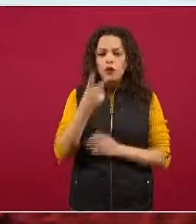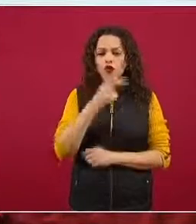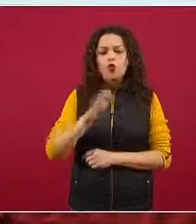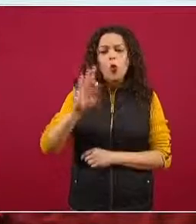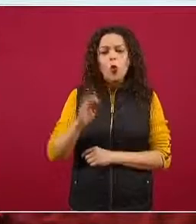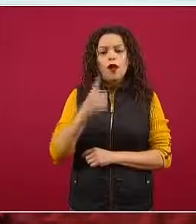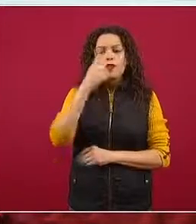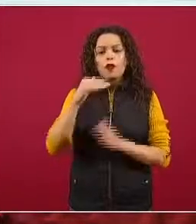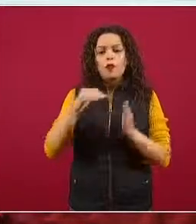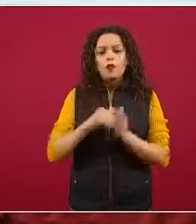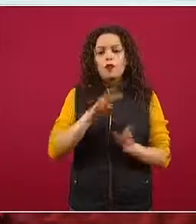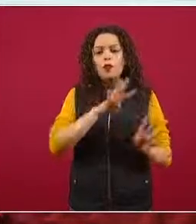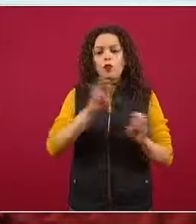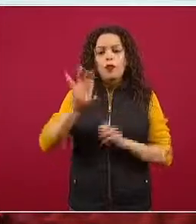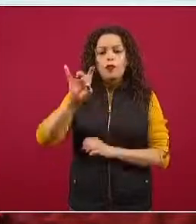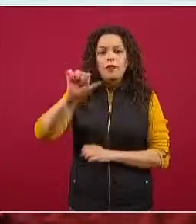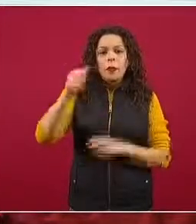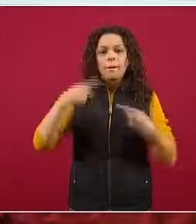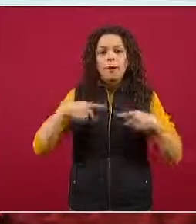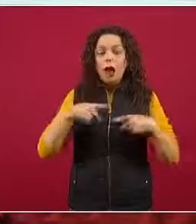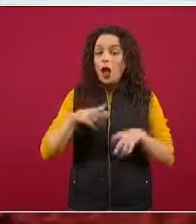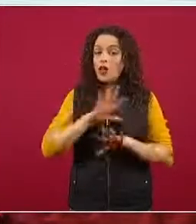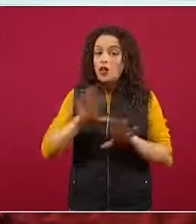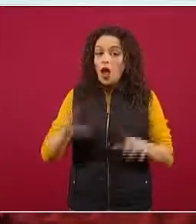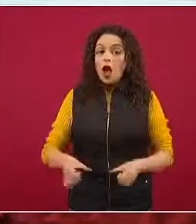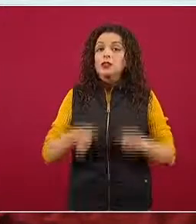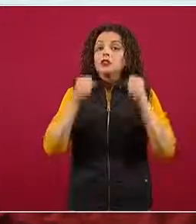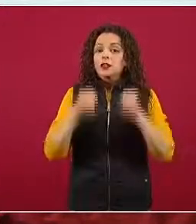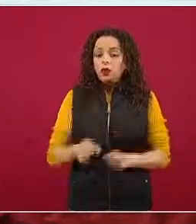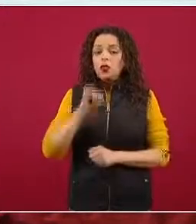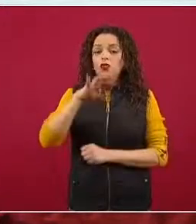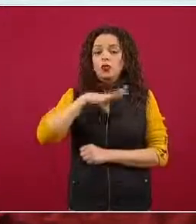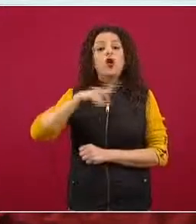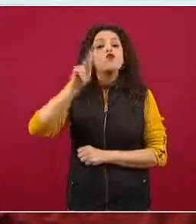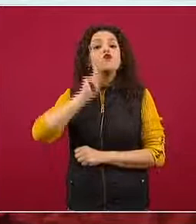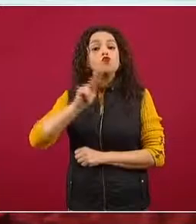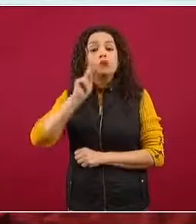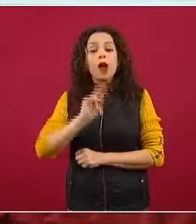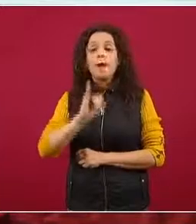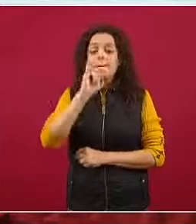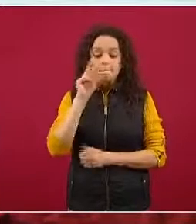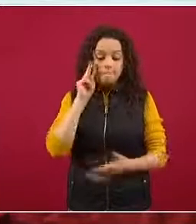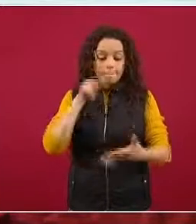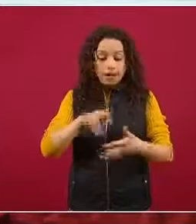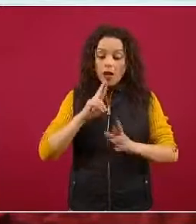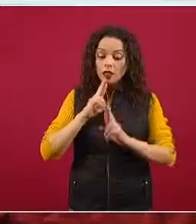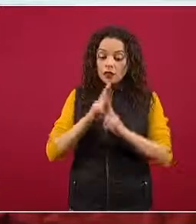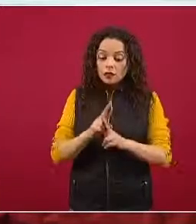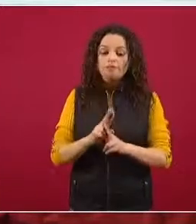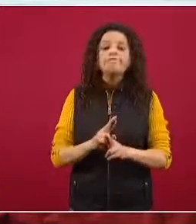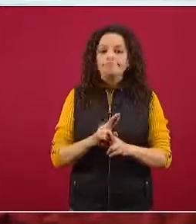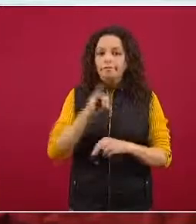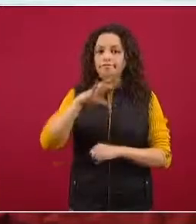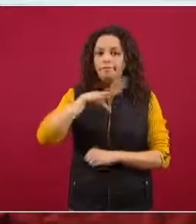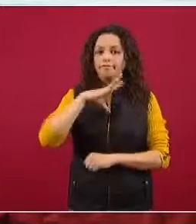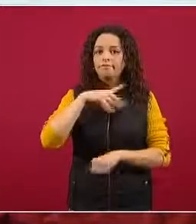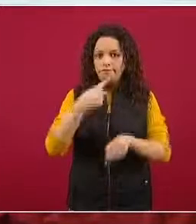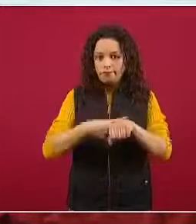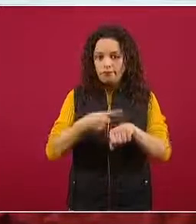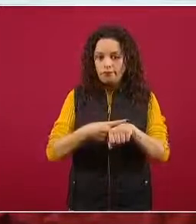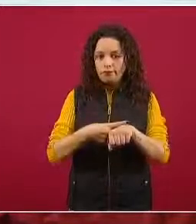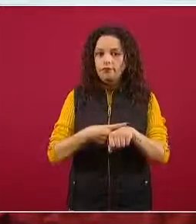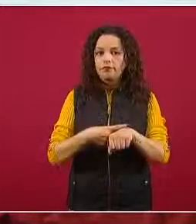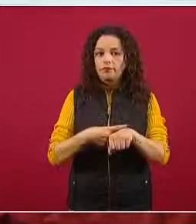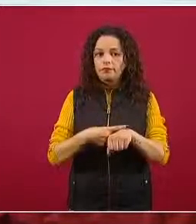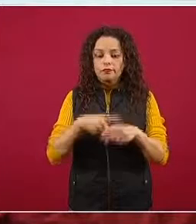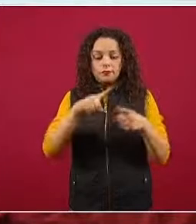1.241.413 personas han sido confirmadas con una prueba positiva al virus SARS-CoV-2, ya sea con la PCR, que es el